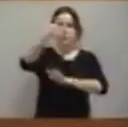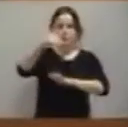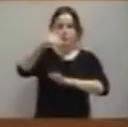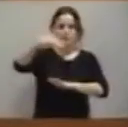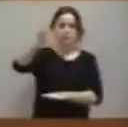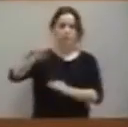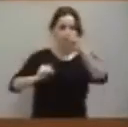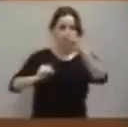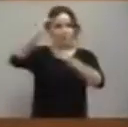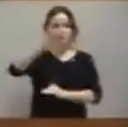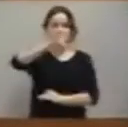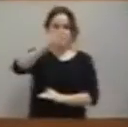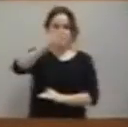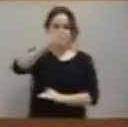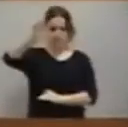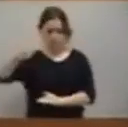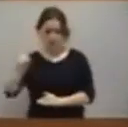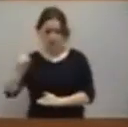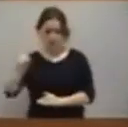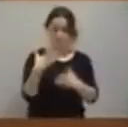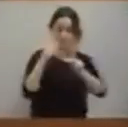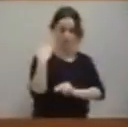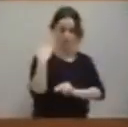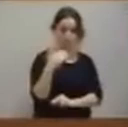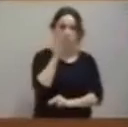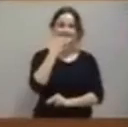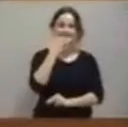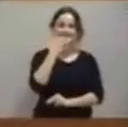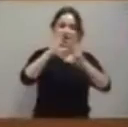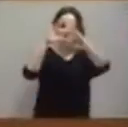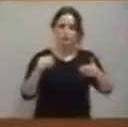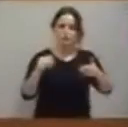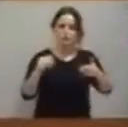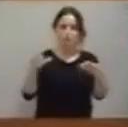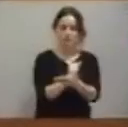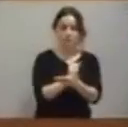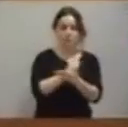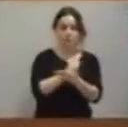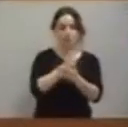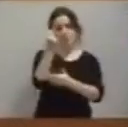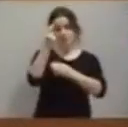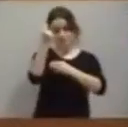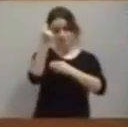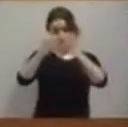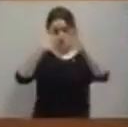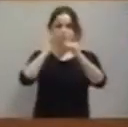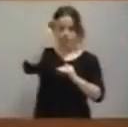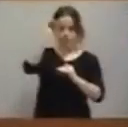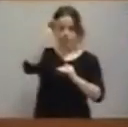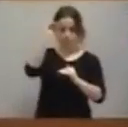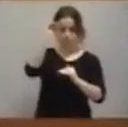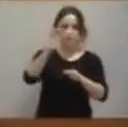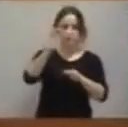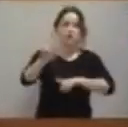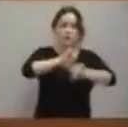de la Zalia, a punto de finalizar, porque si sumásemos todo eso, fíjese que la cifra es bastante más alta. Bien. Lo que pasa es que